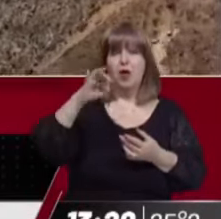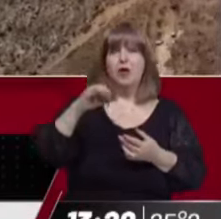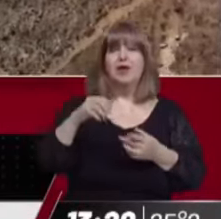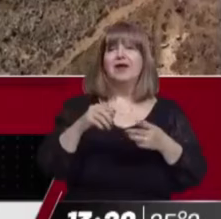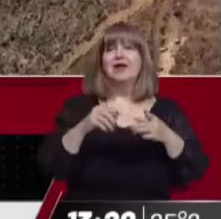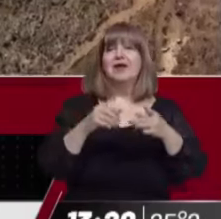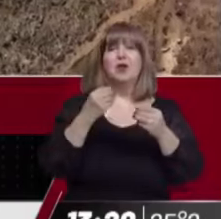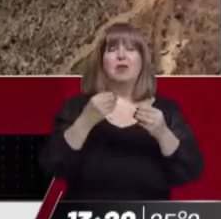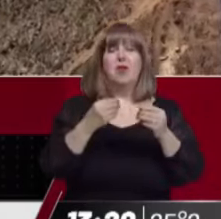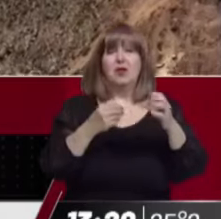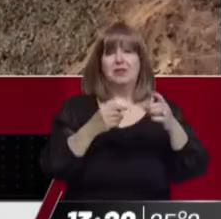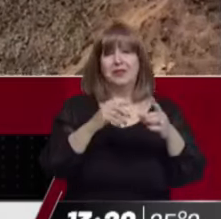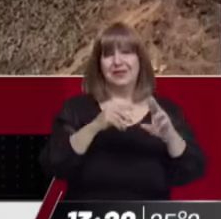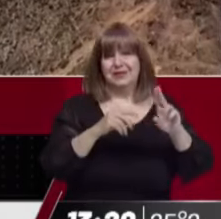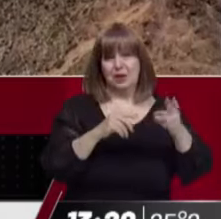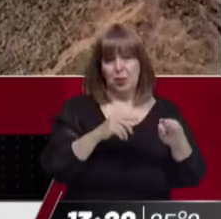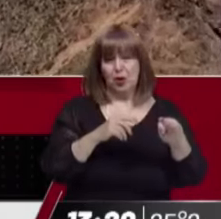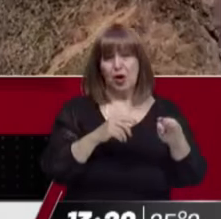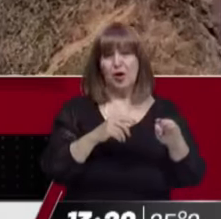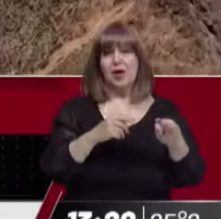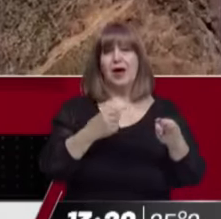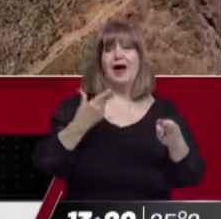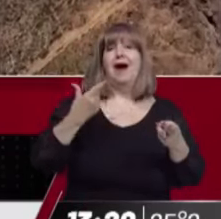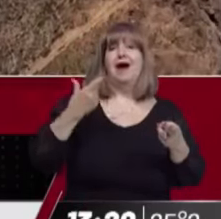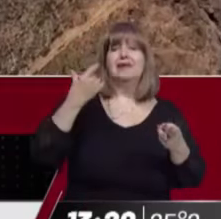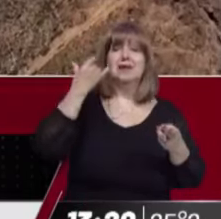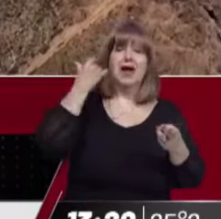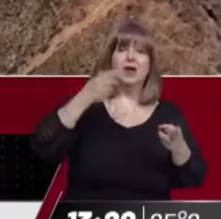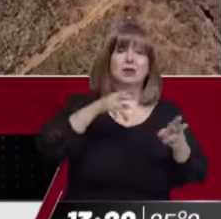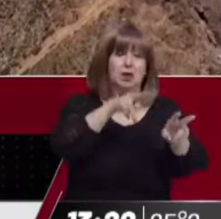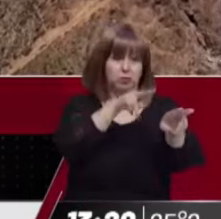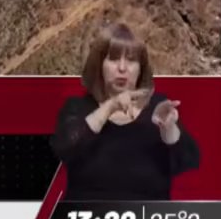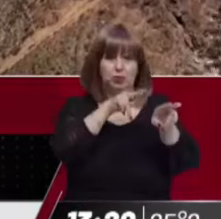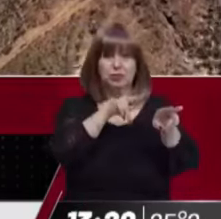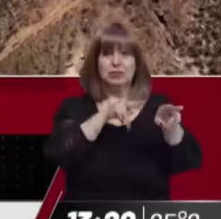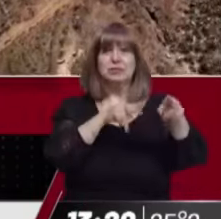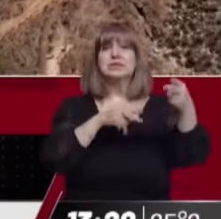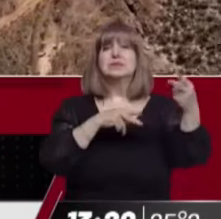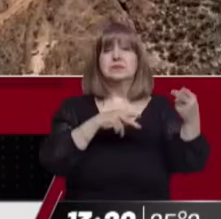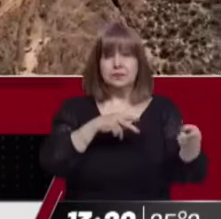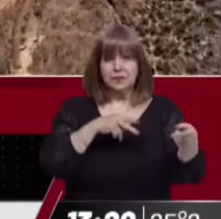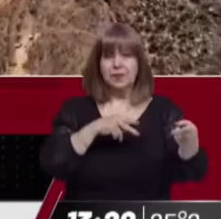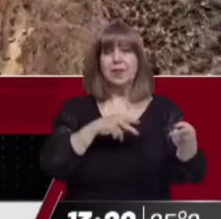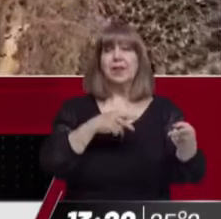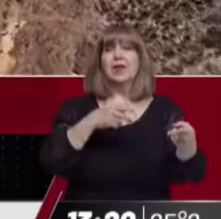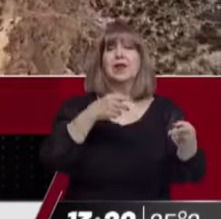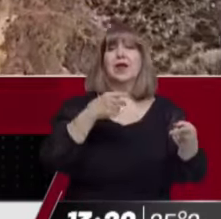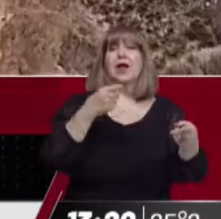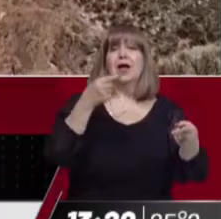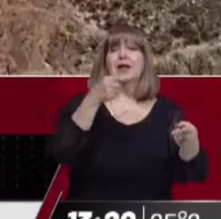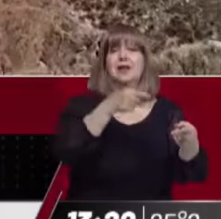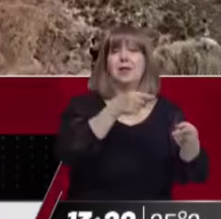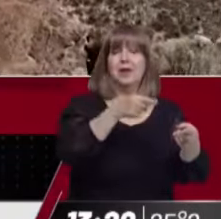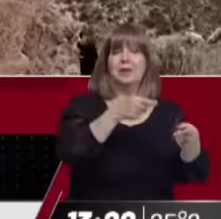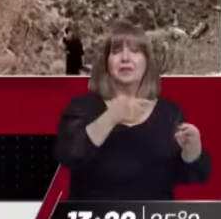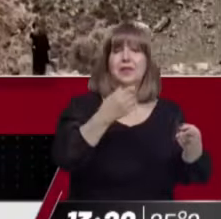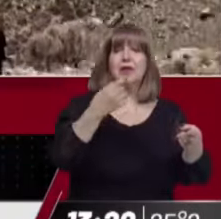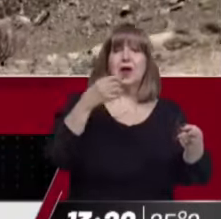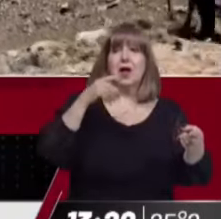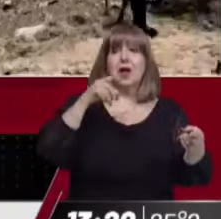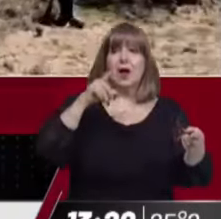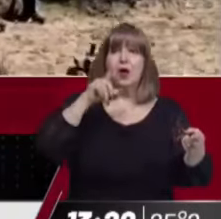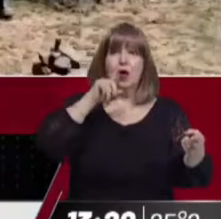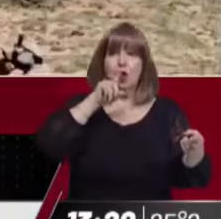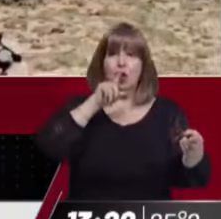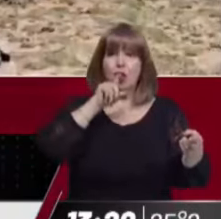que come, que animal muerto que quedó con perdigones de plomo y come el animal con el perdigón. Y también por disparos. El último cóndor